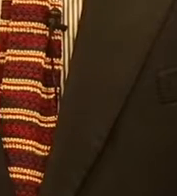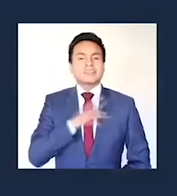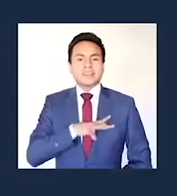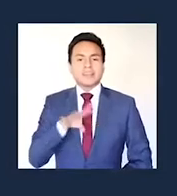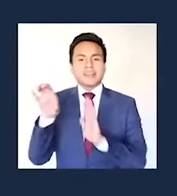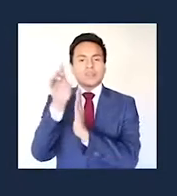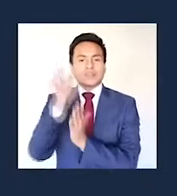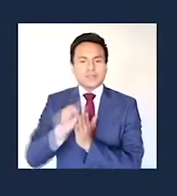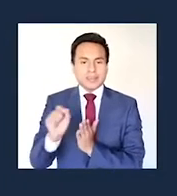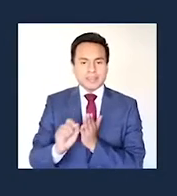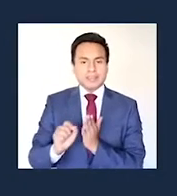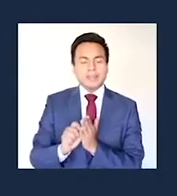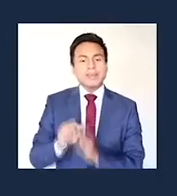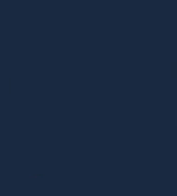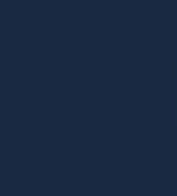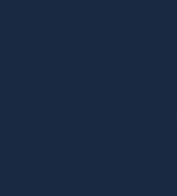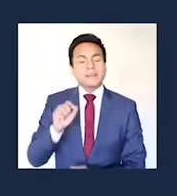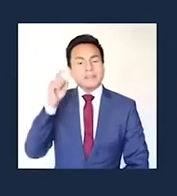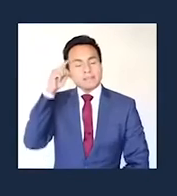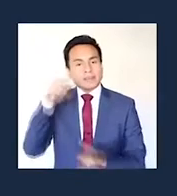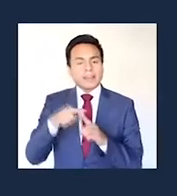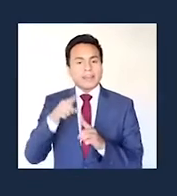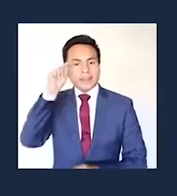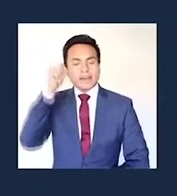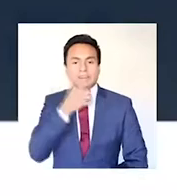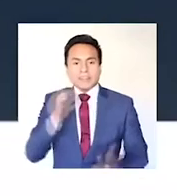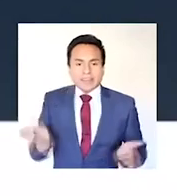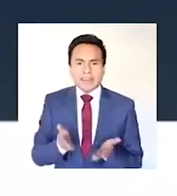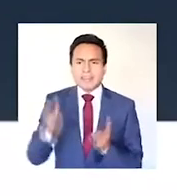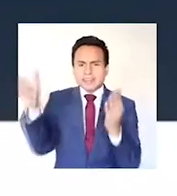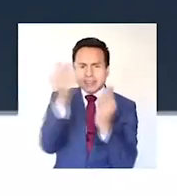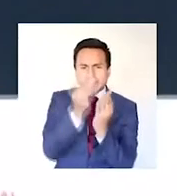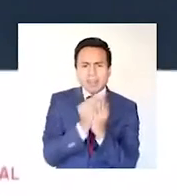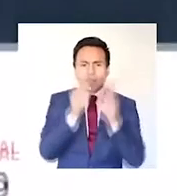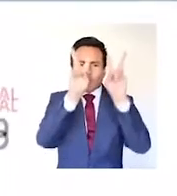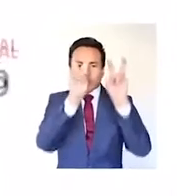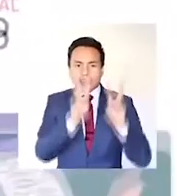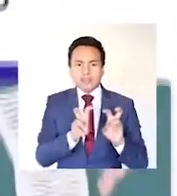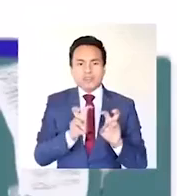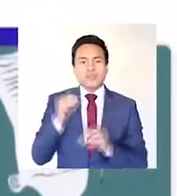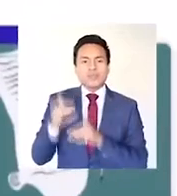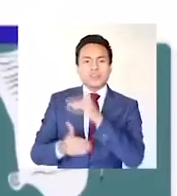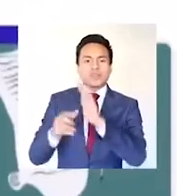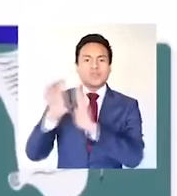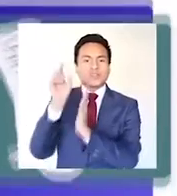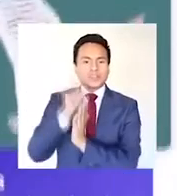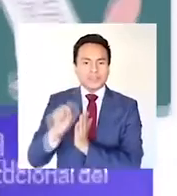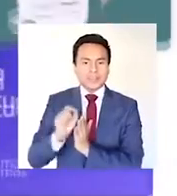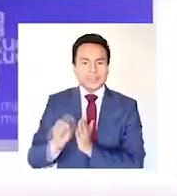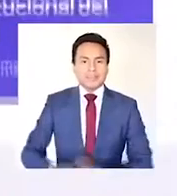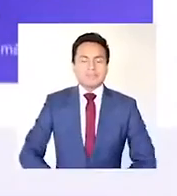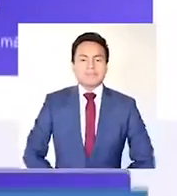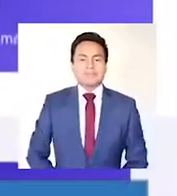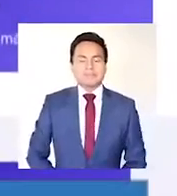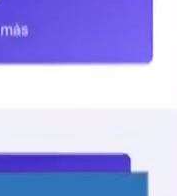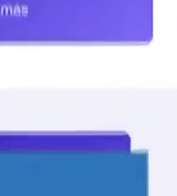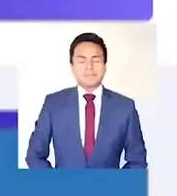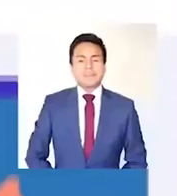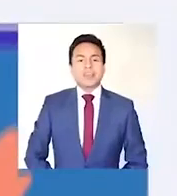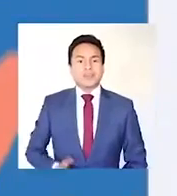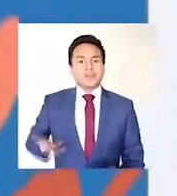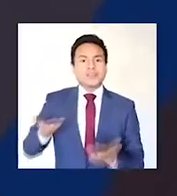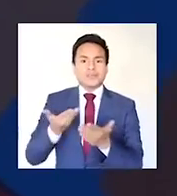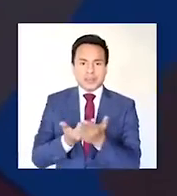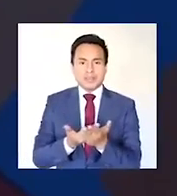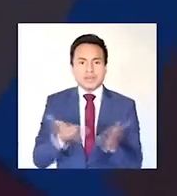información confeccionada por el Ministerio de Secretaría General de Gobierno, en la cual nosotros vamos